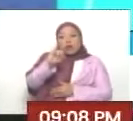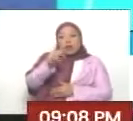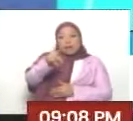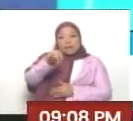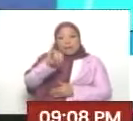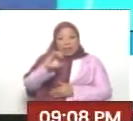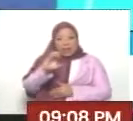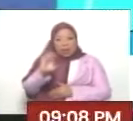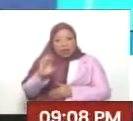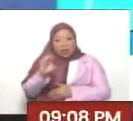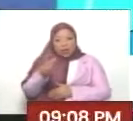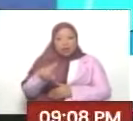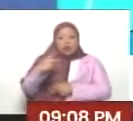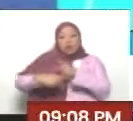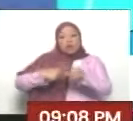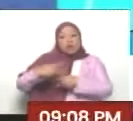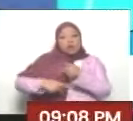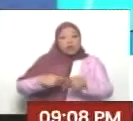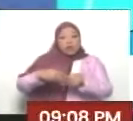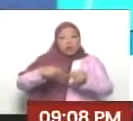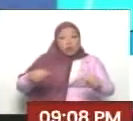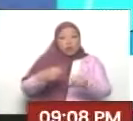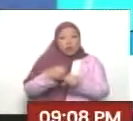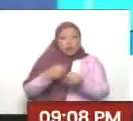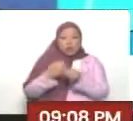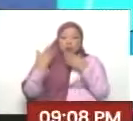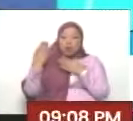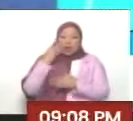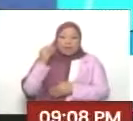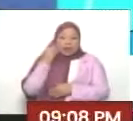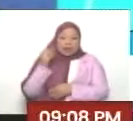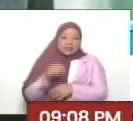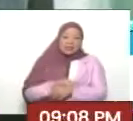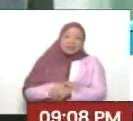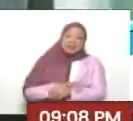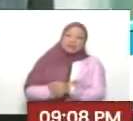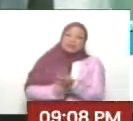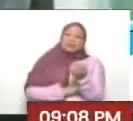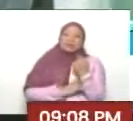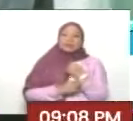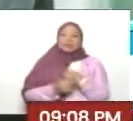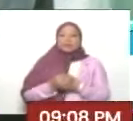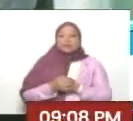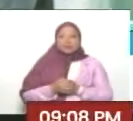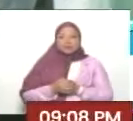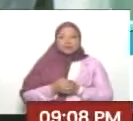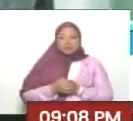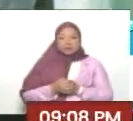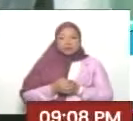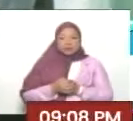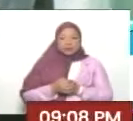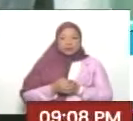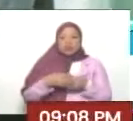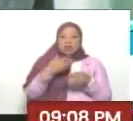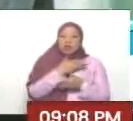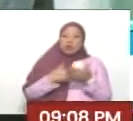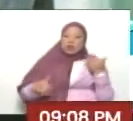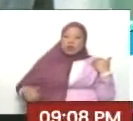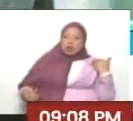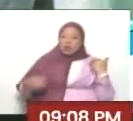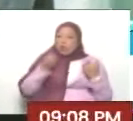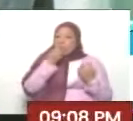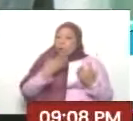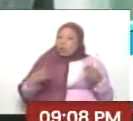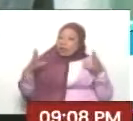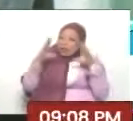de Campesinos, Tierra Productiva. ¿Qué me dice, Taguaripano, la experiencia de ustedes? Bueno, presidente, ante todo, muy buenas